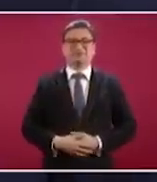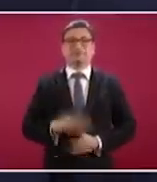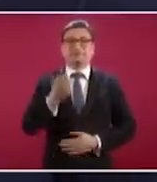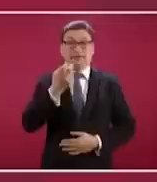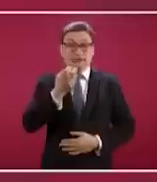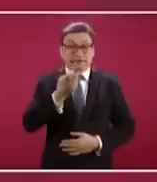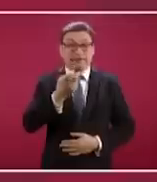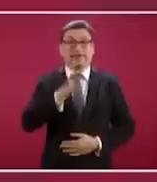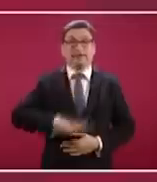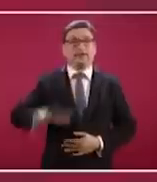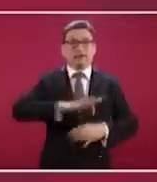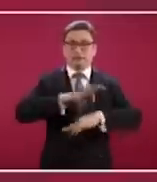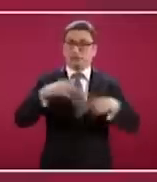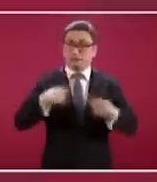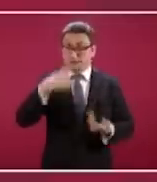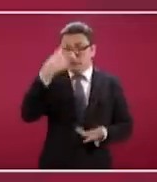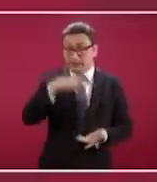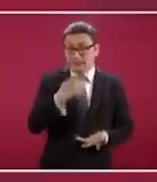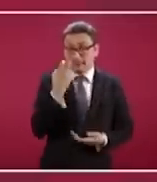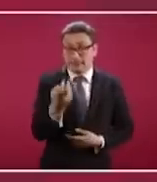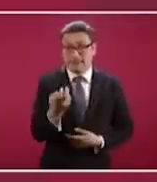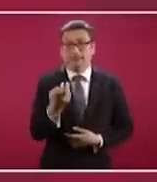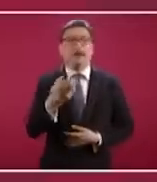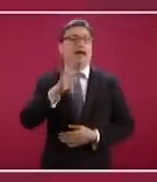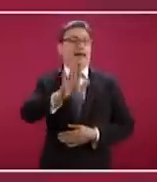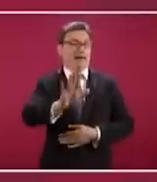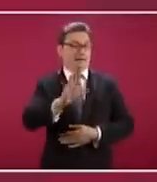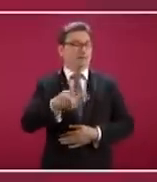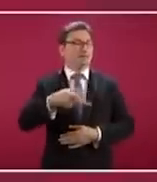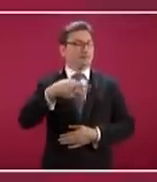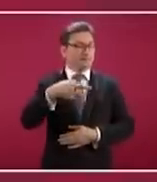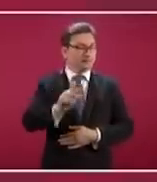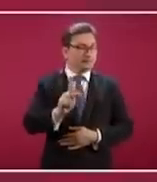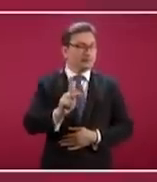Ese es nuestro pueblo. Ah, pero